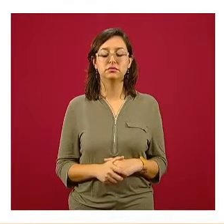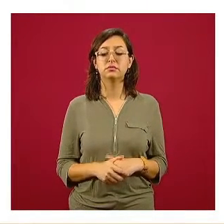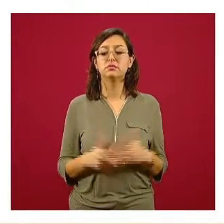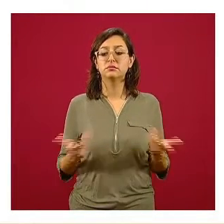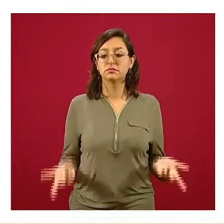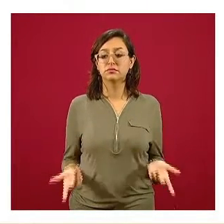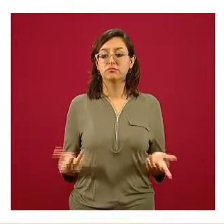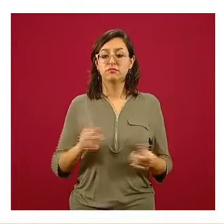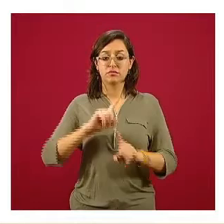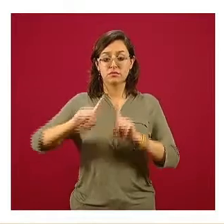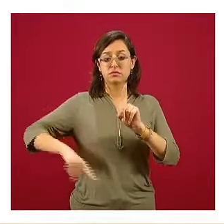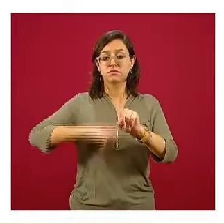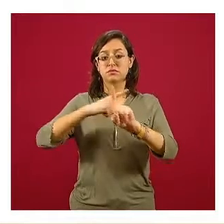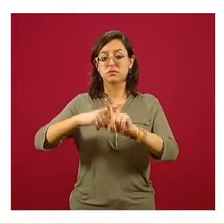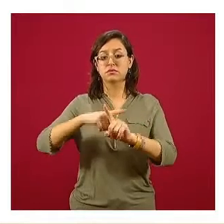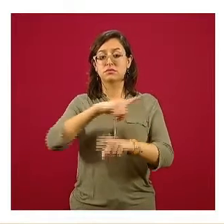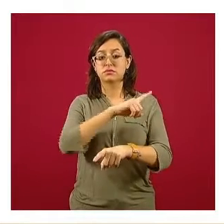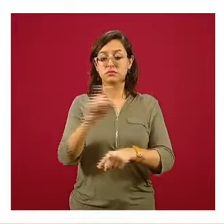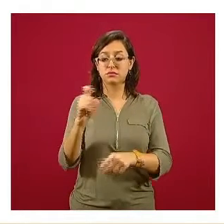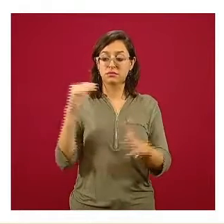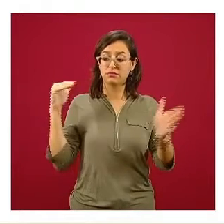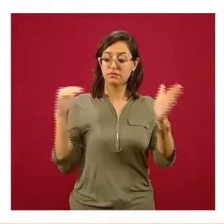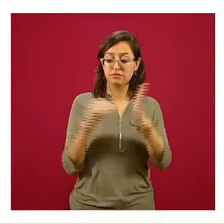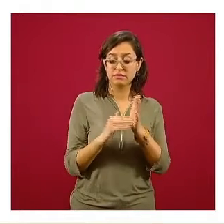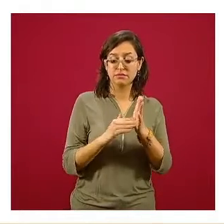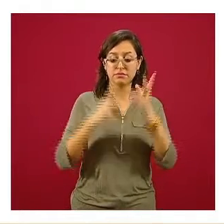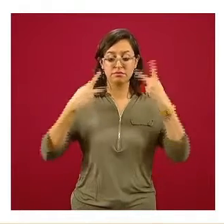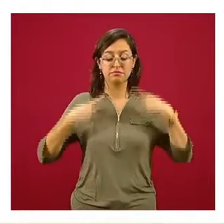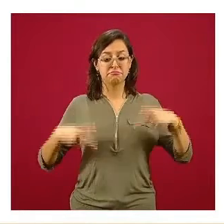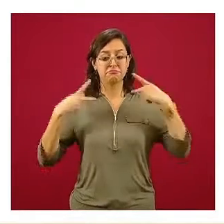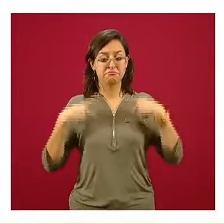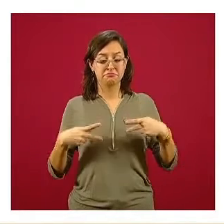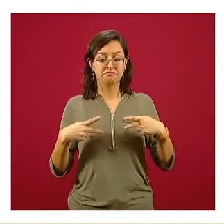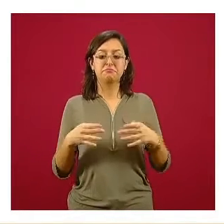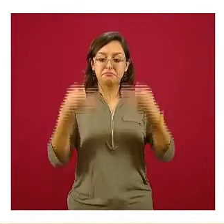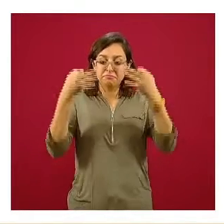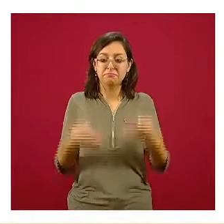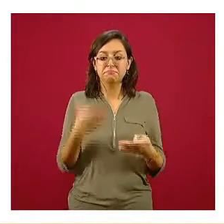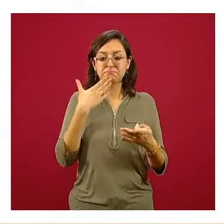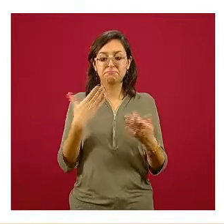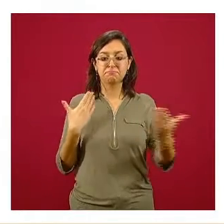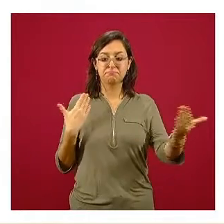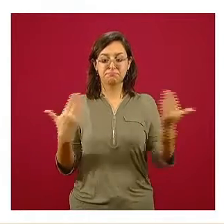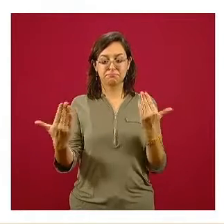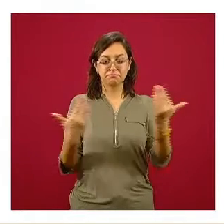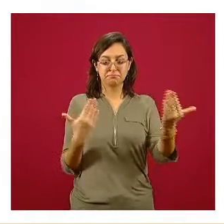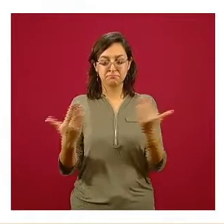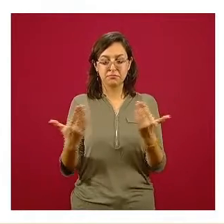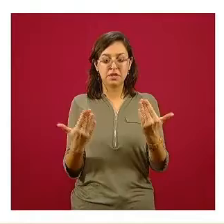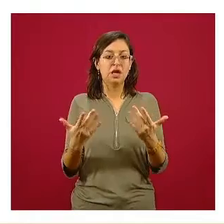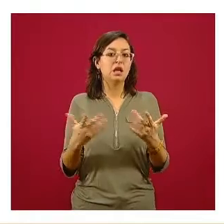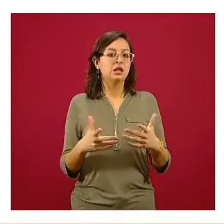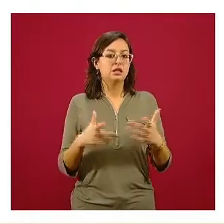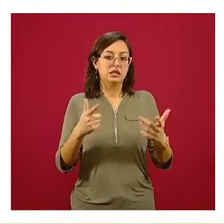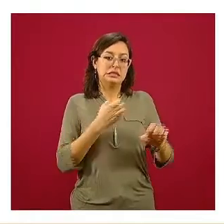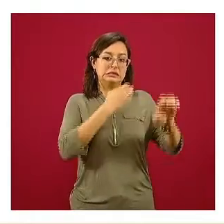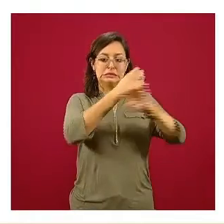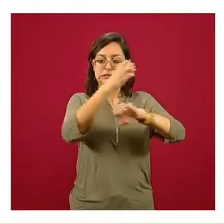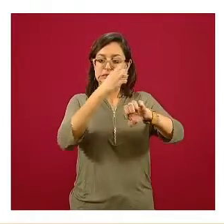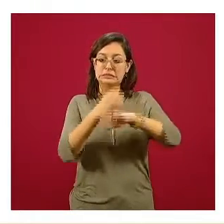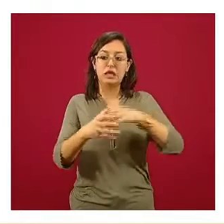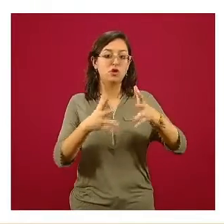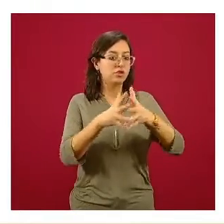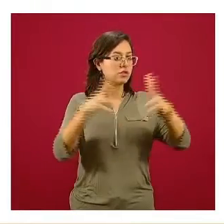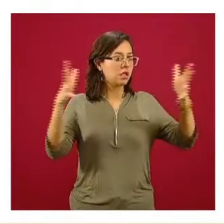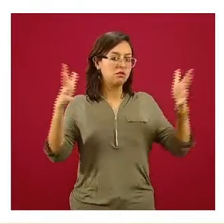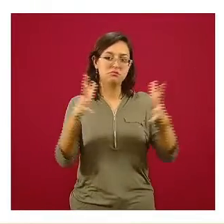por incidencia, esto es muy importante para poder comparar de una manera adecuada poblaciones de distinto tamaño, cada estado tiene